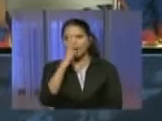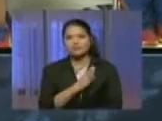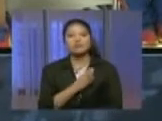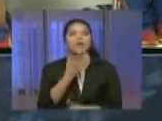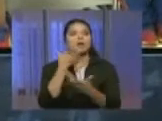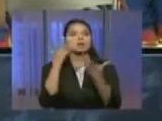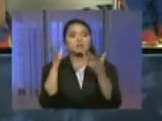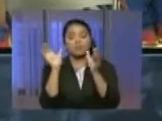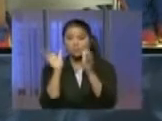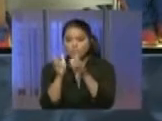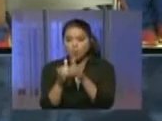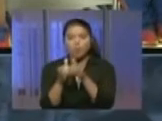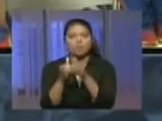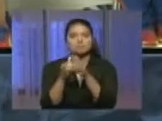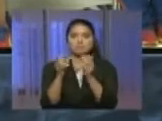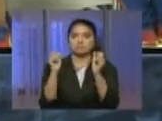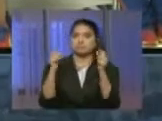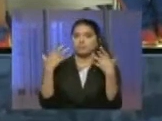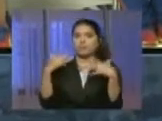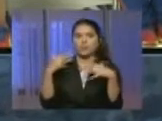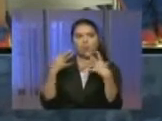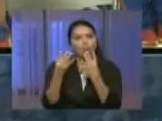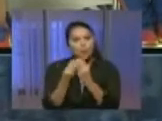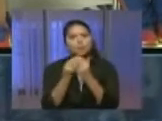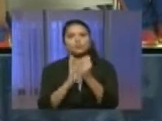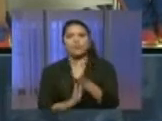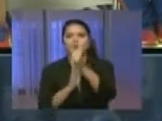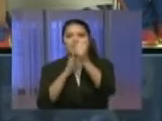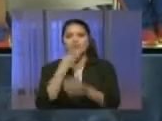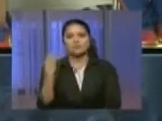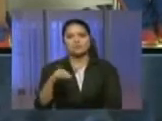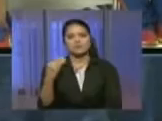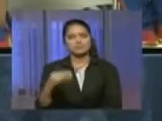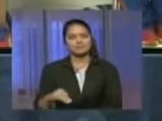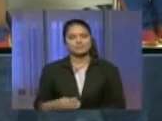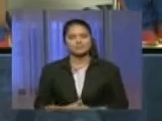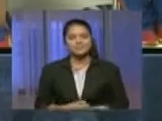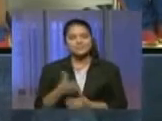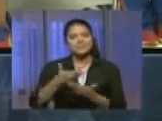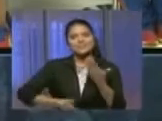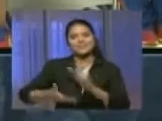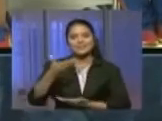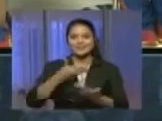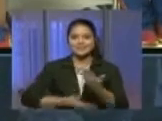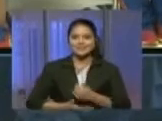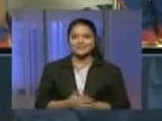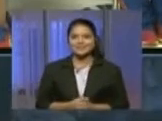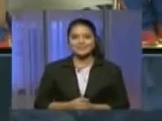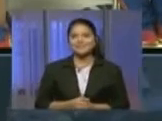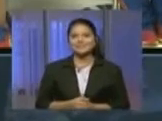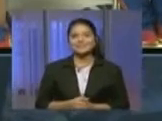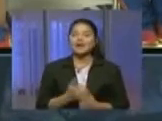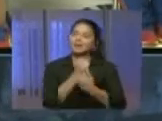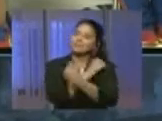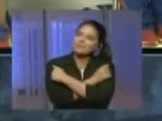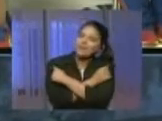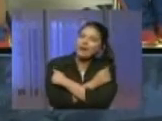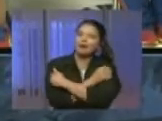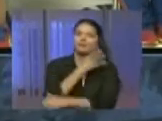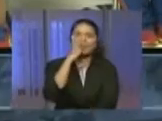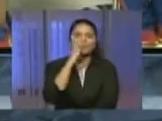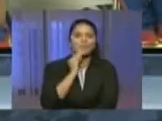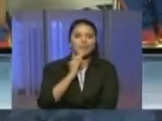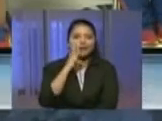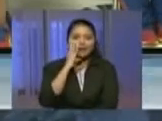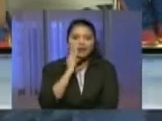reuniones impresionantes con dirigentes de la juventud brasilera para intercambiar bueno abrazos experiencia